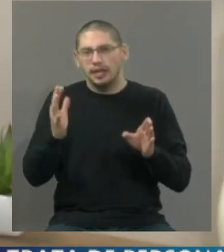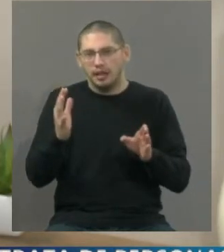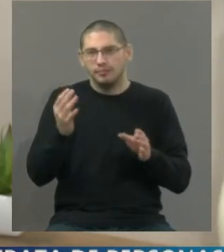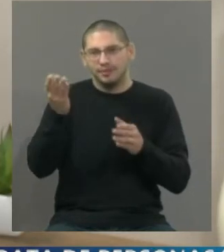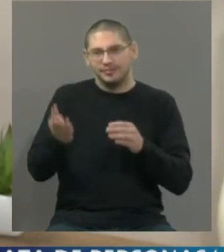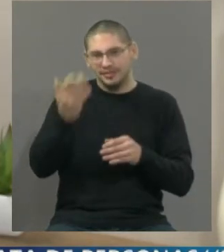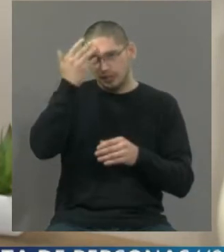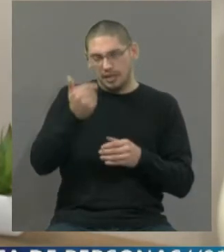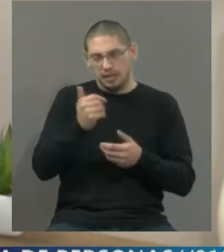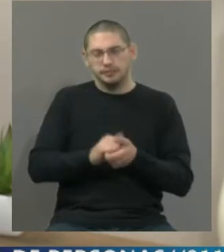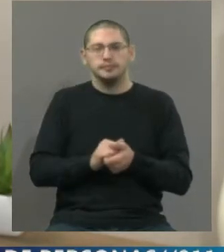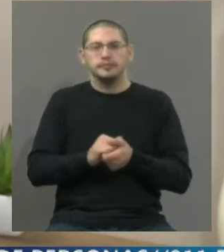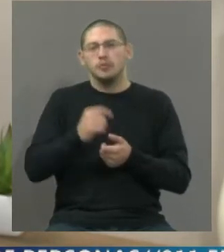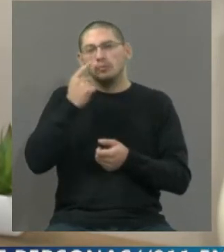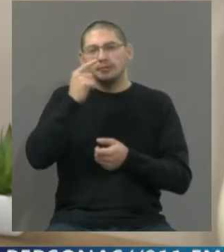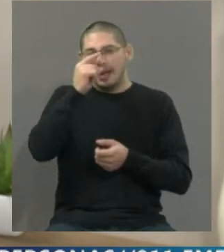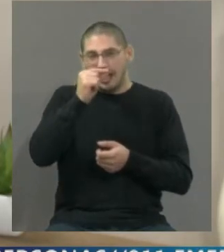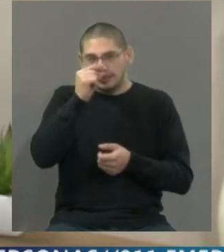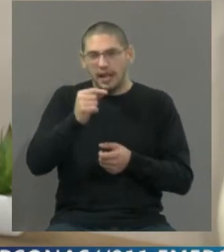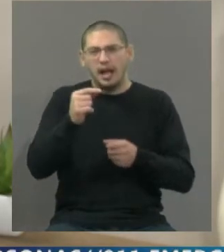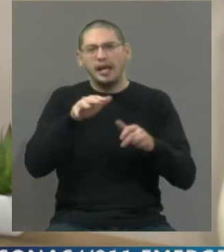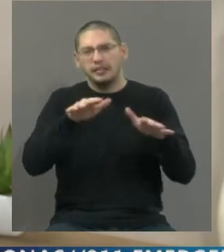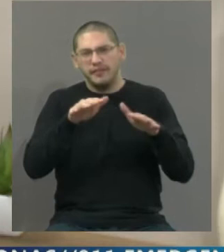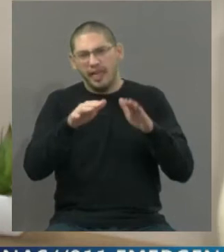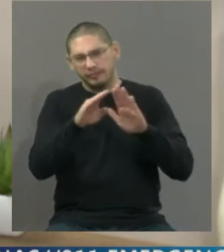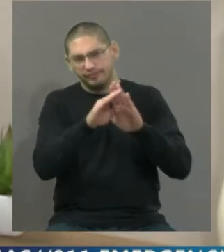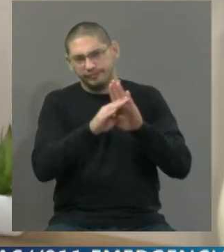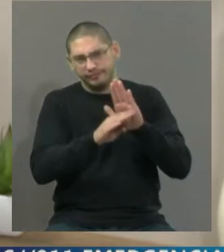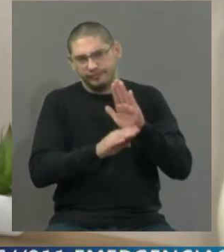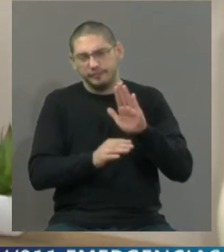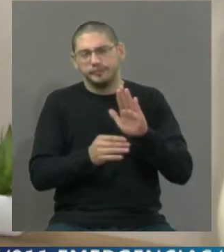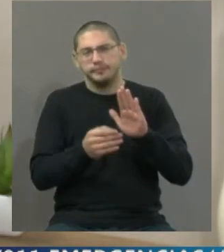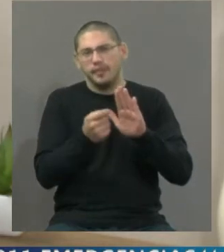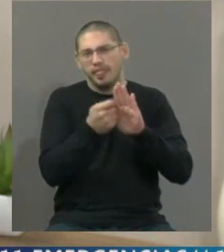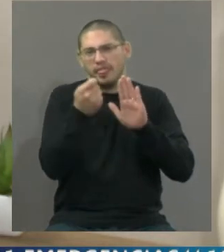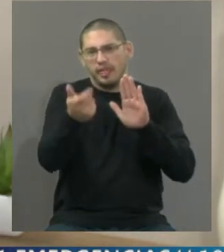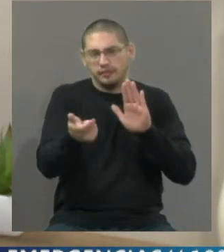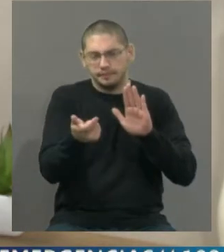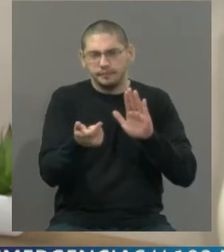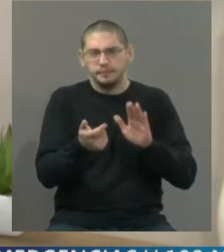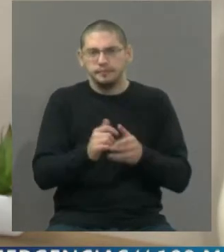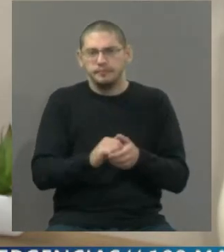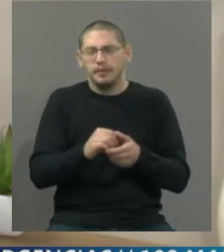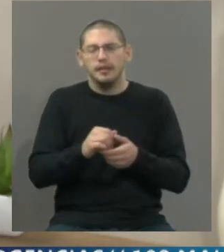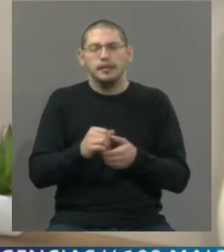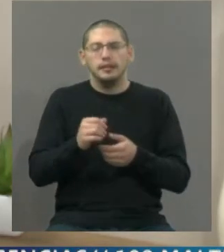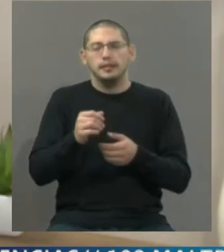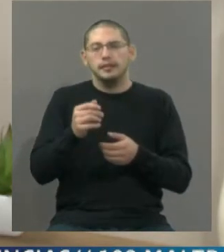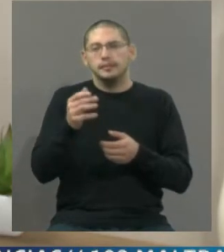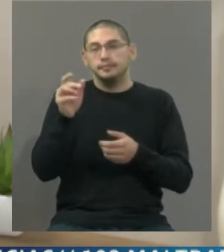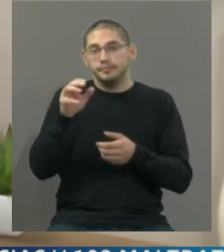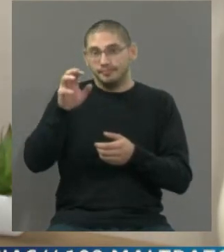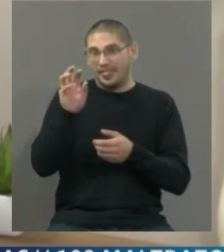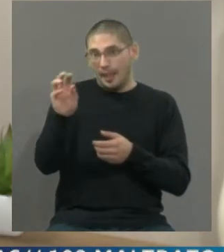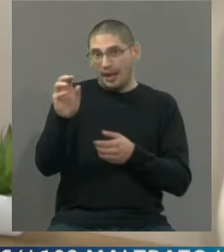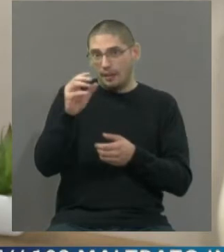realizar distintas actividades. Y bueno, queríamos repasar un poquito esto, porque básicamente lo que quiere el Departamento